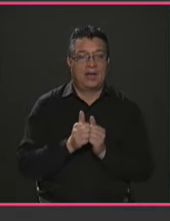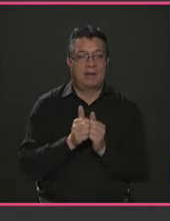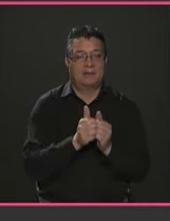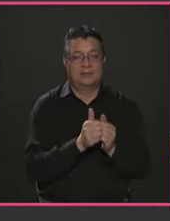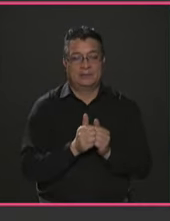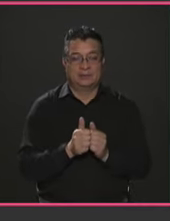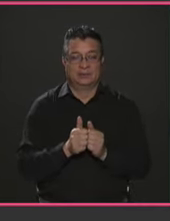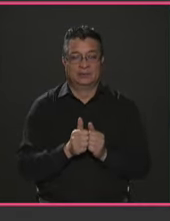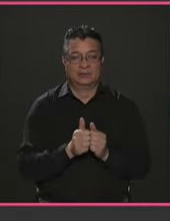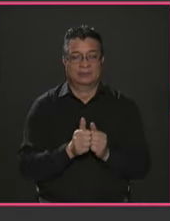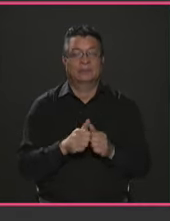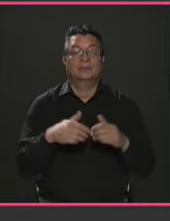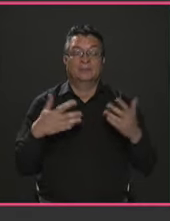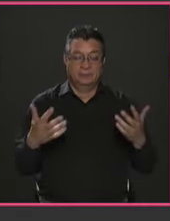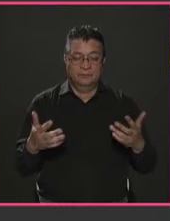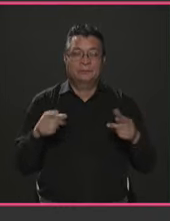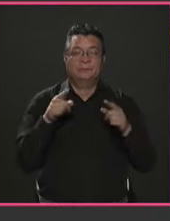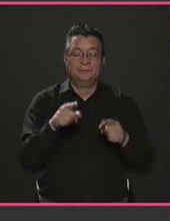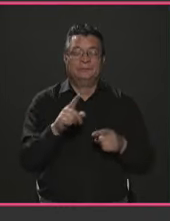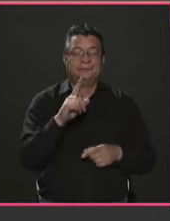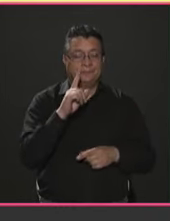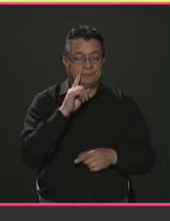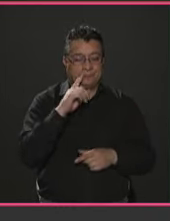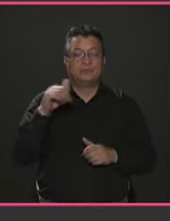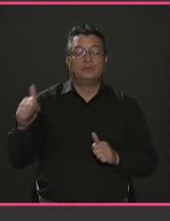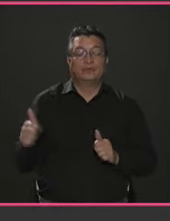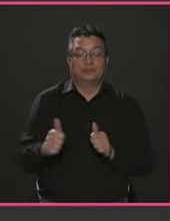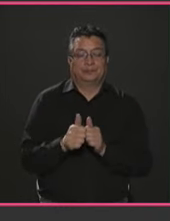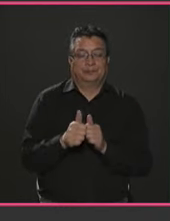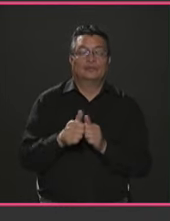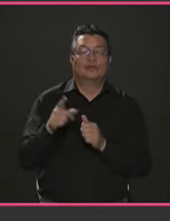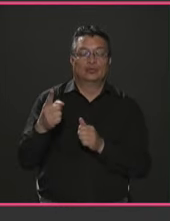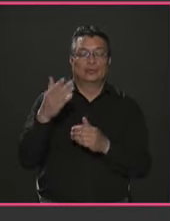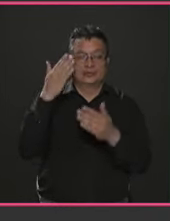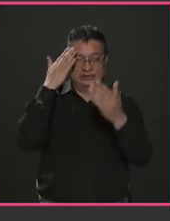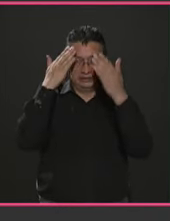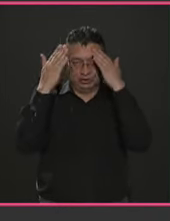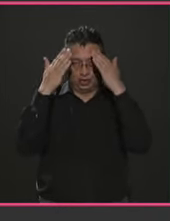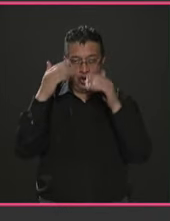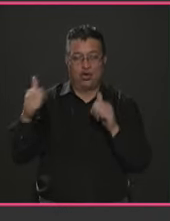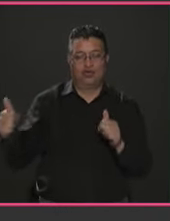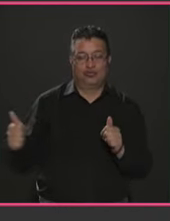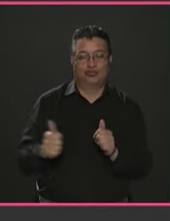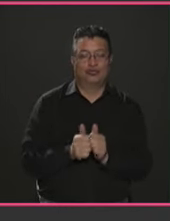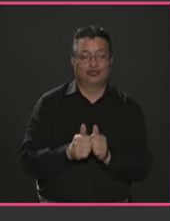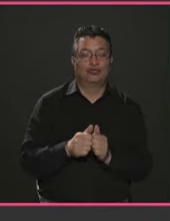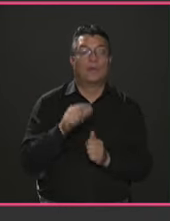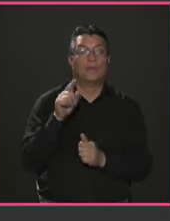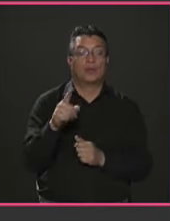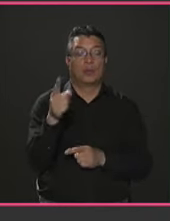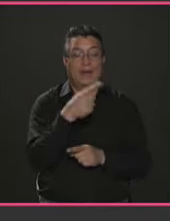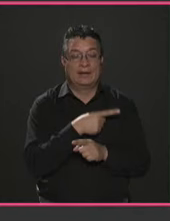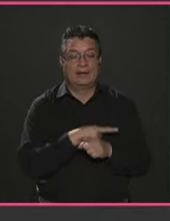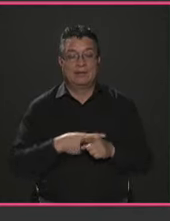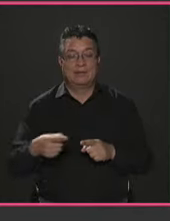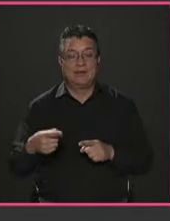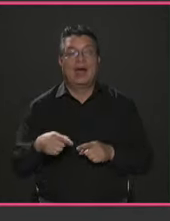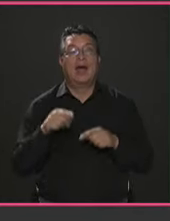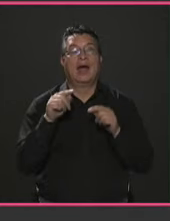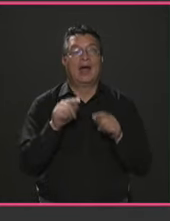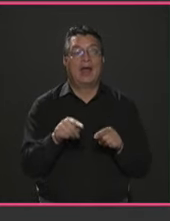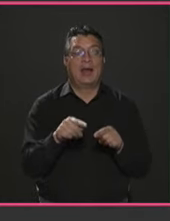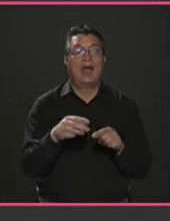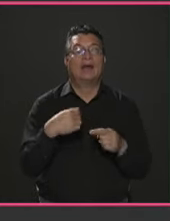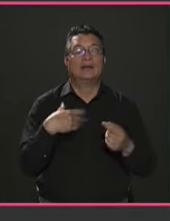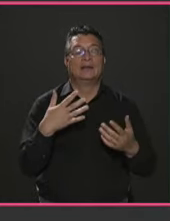coach entonces tiene el acompañamiento de un psicólogo una psicóloga que cada semana les está comentando